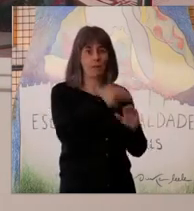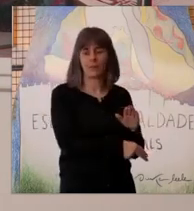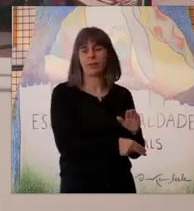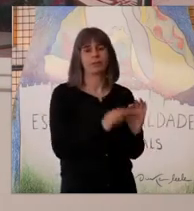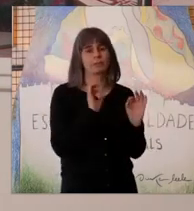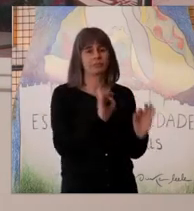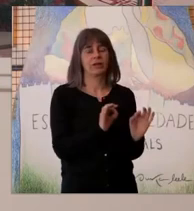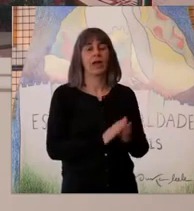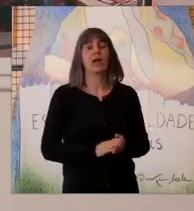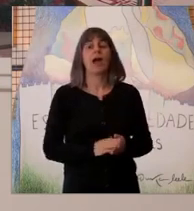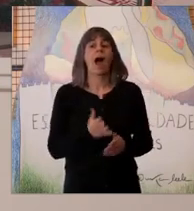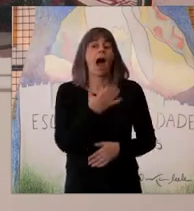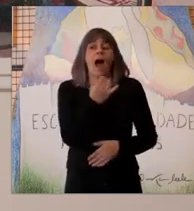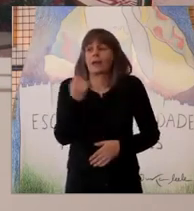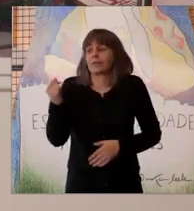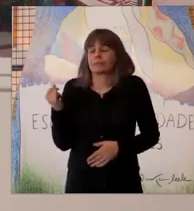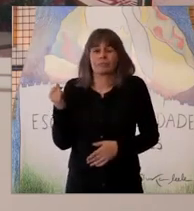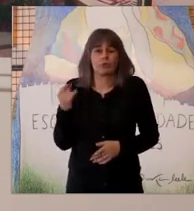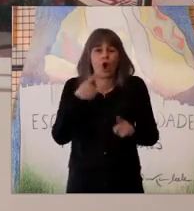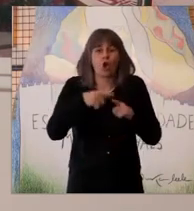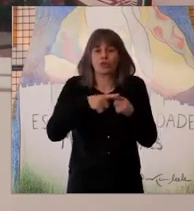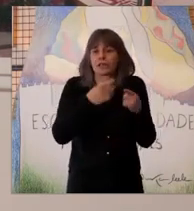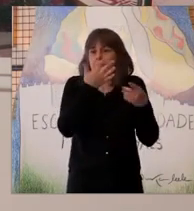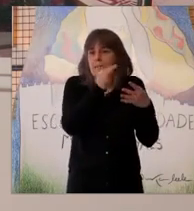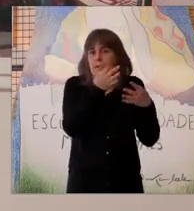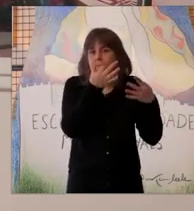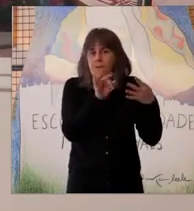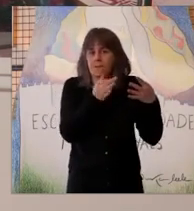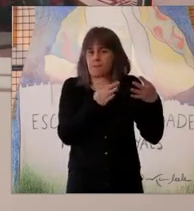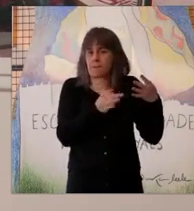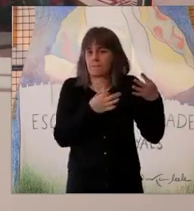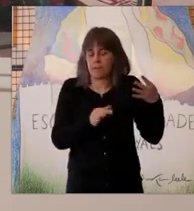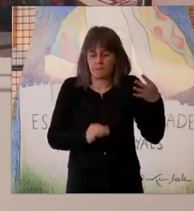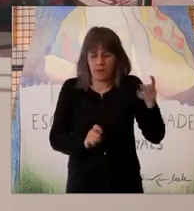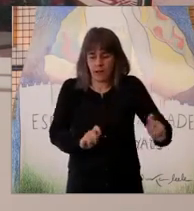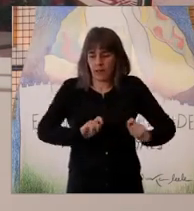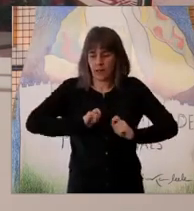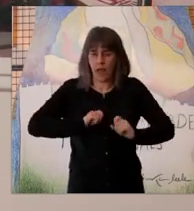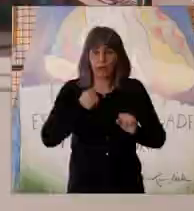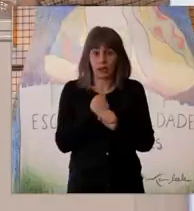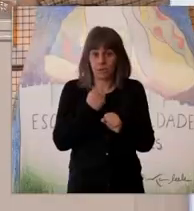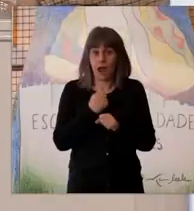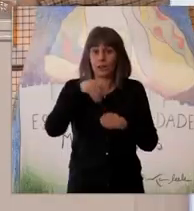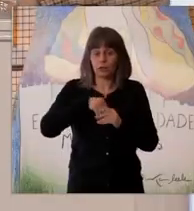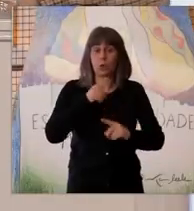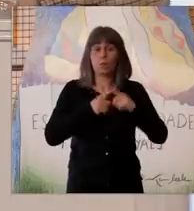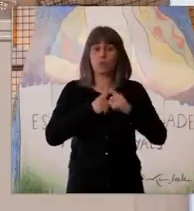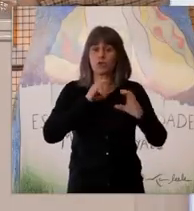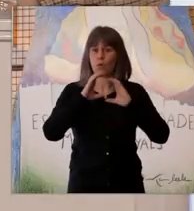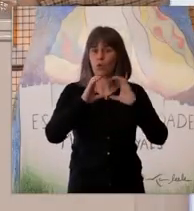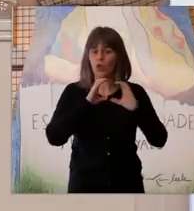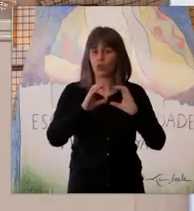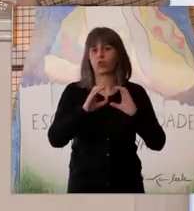hay una serie de cúmulo de cosas que hacen que trabajar en los medios de comunicación